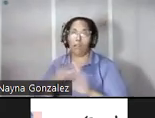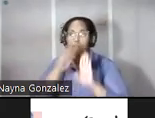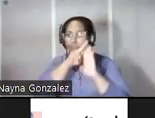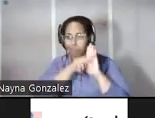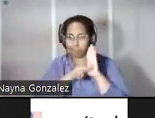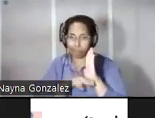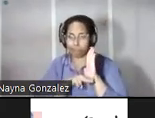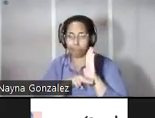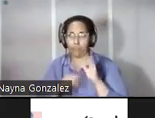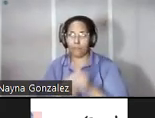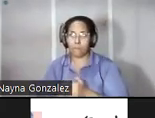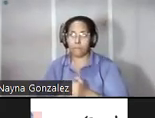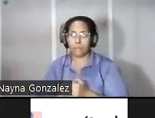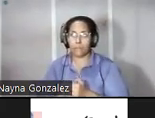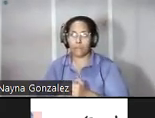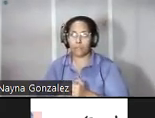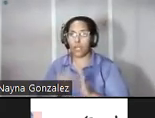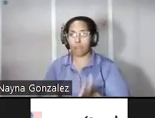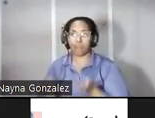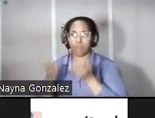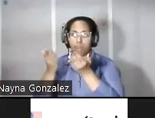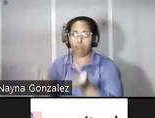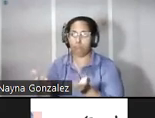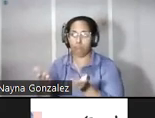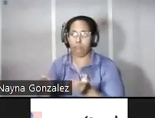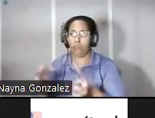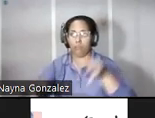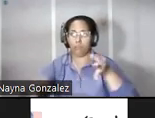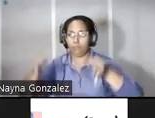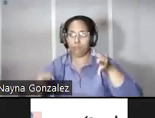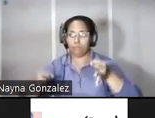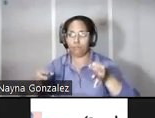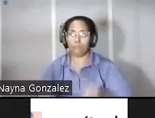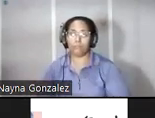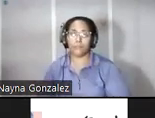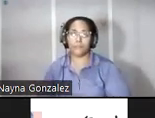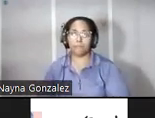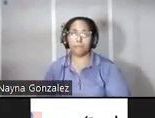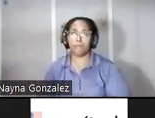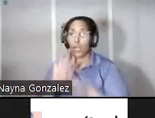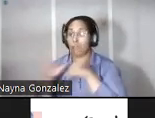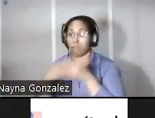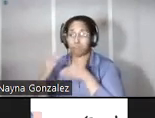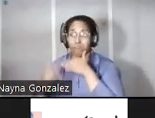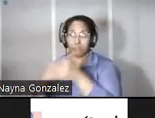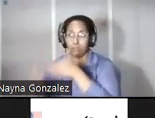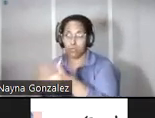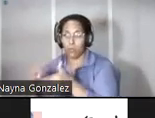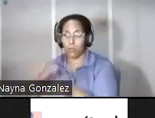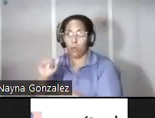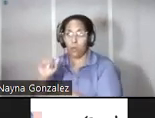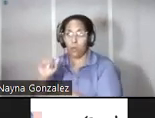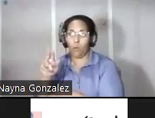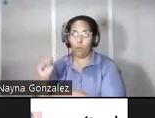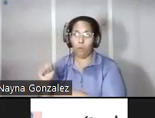día, esto podía implicar que no fueron a ofrecer sus declaraciones. Dentro de todo ese proceso, Juan declaraba que creía que